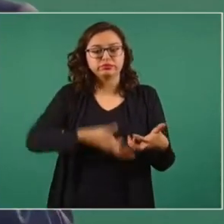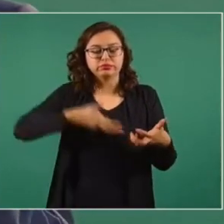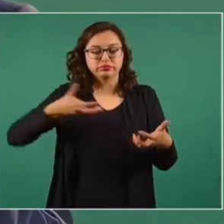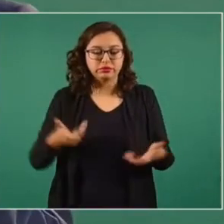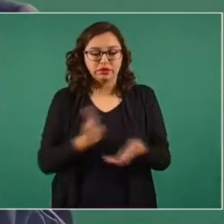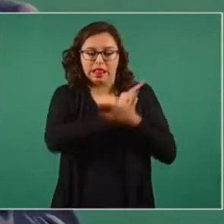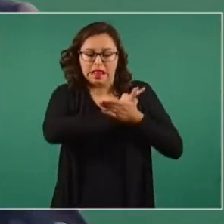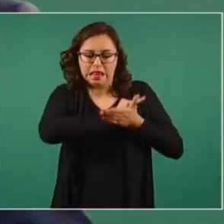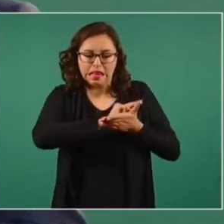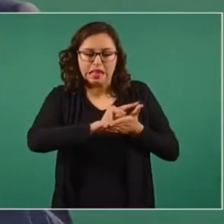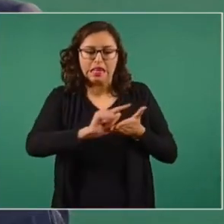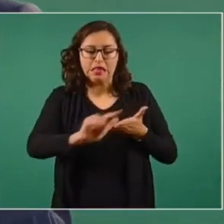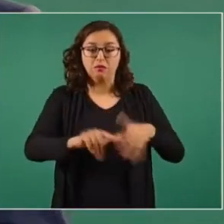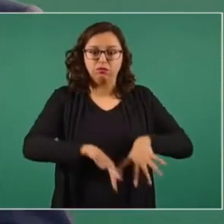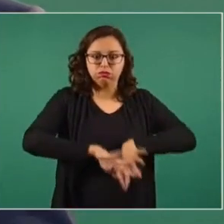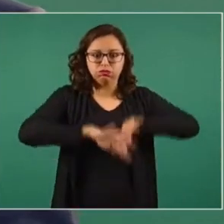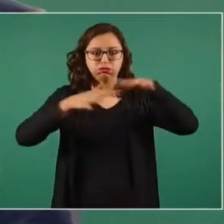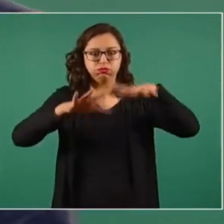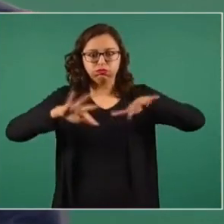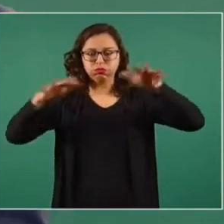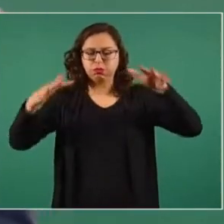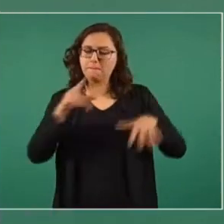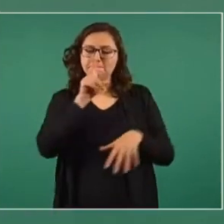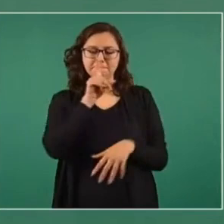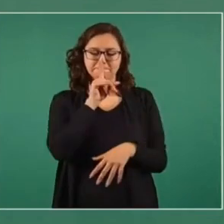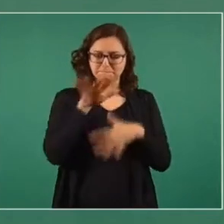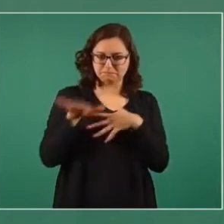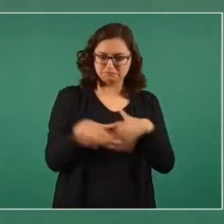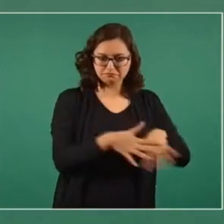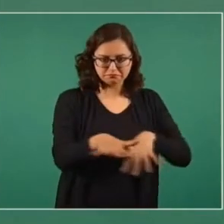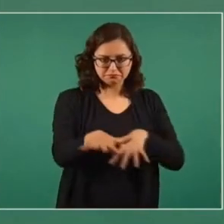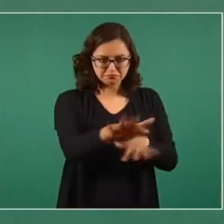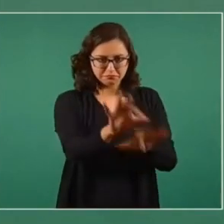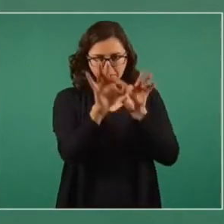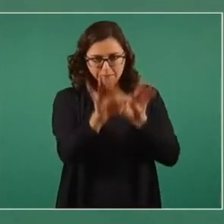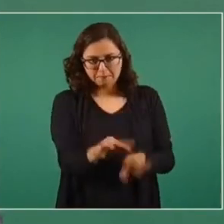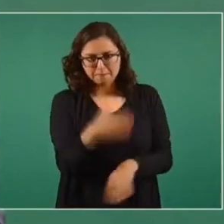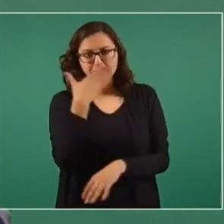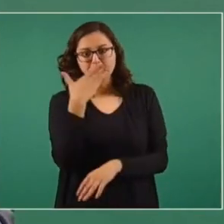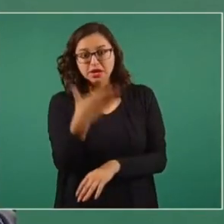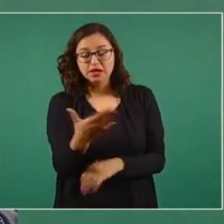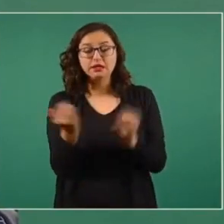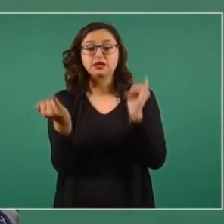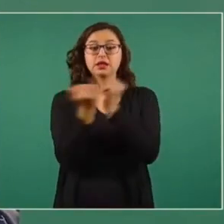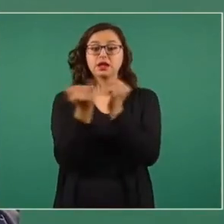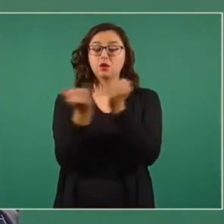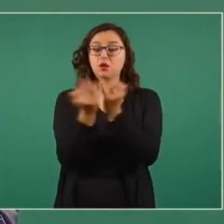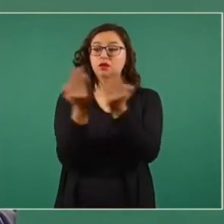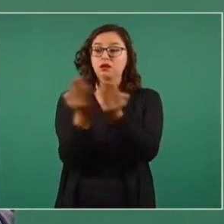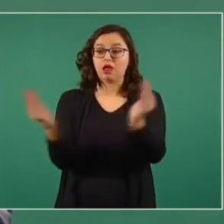vuelva a repetirse. Se estableció un mecanismo de control de las presas.